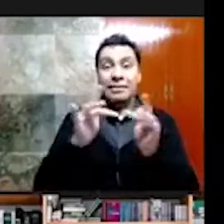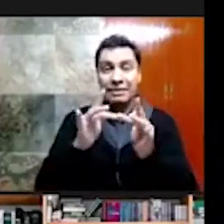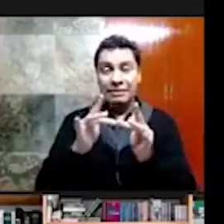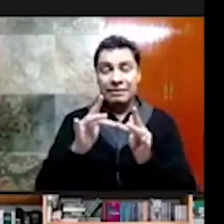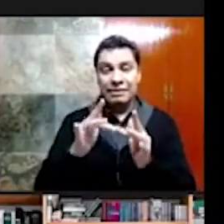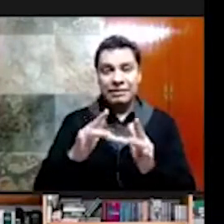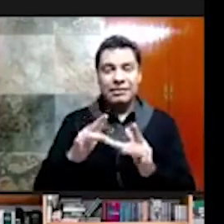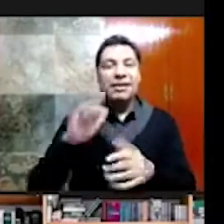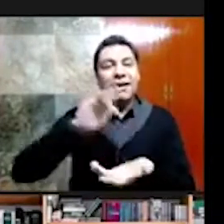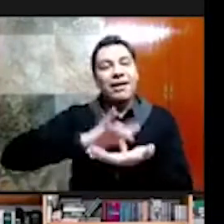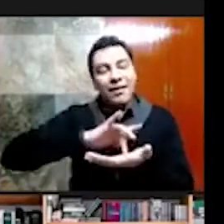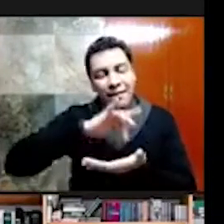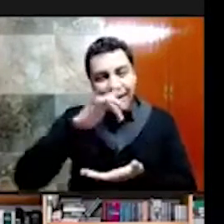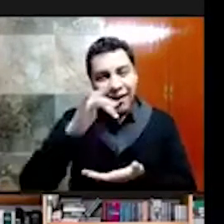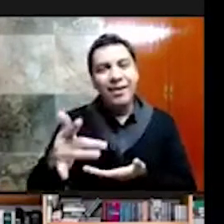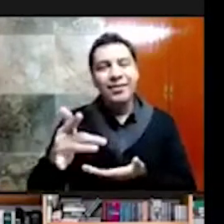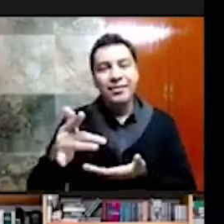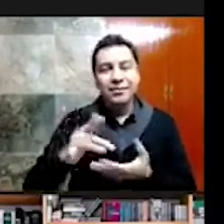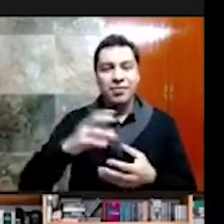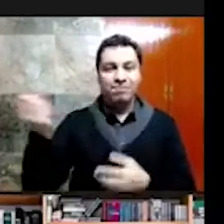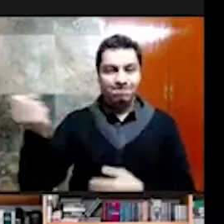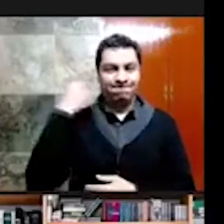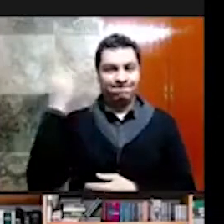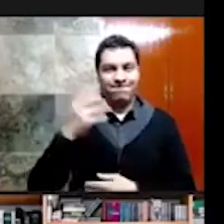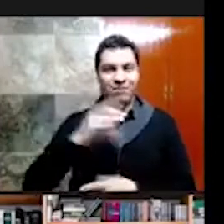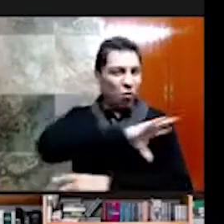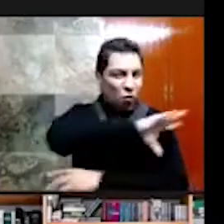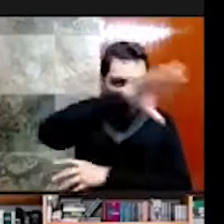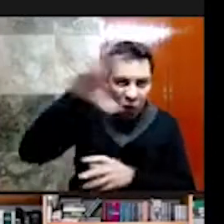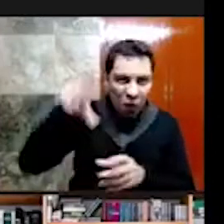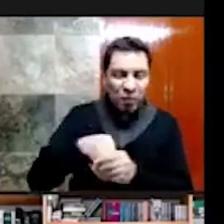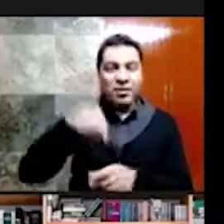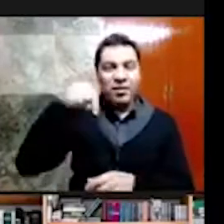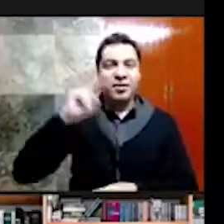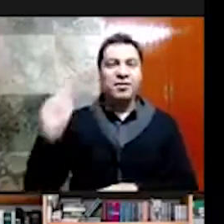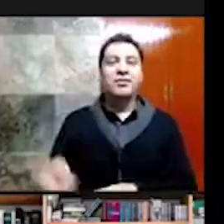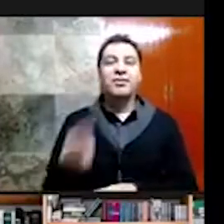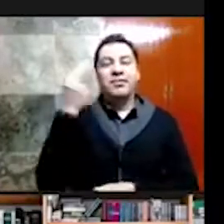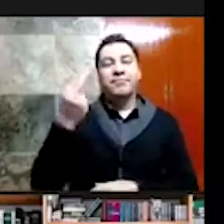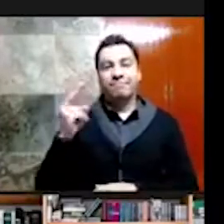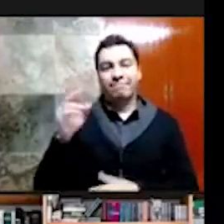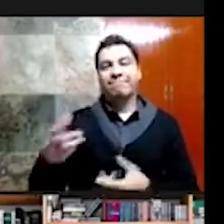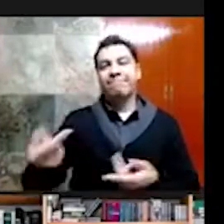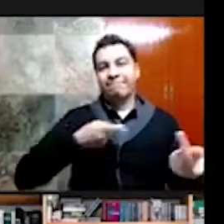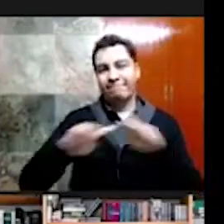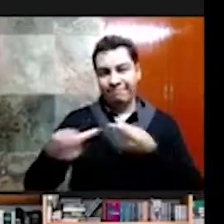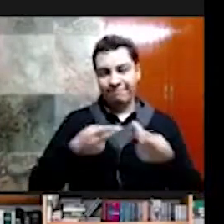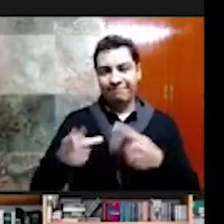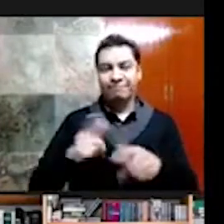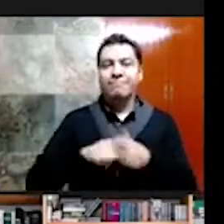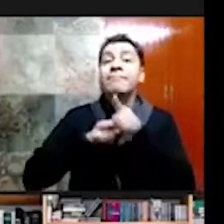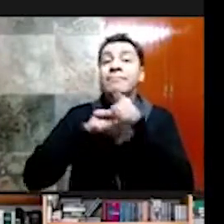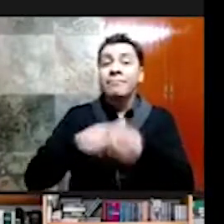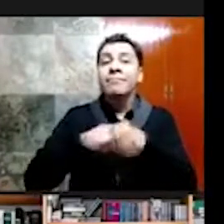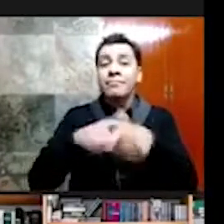ciclos, seminarios, conferencias y demás que el PUEC organiza en seguimiento